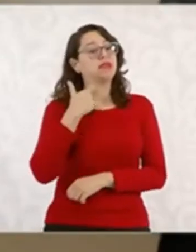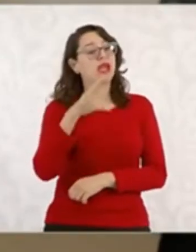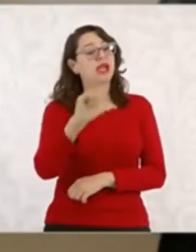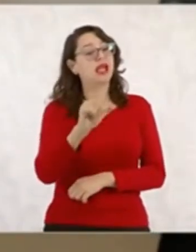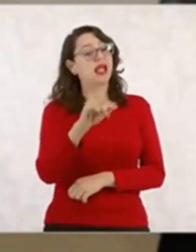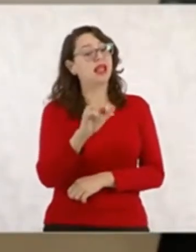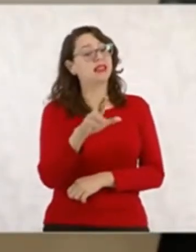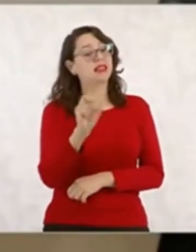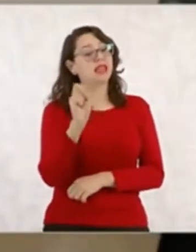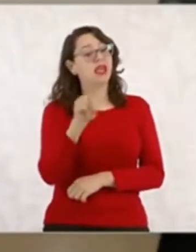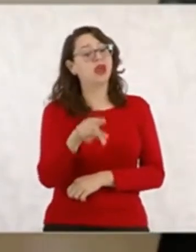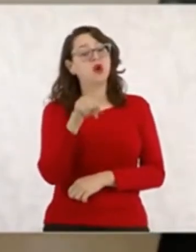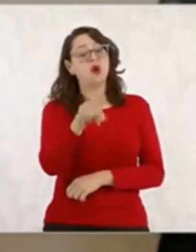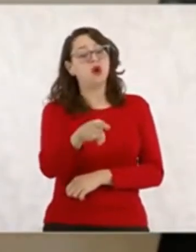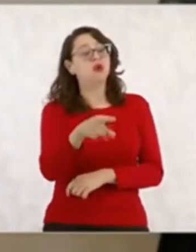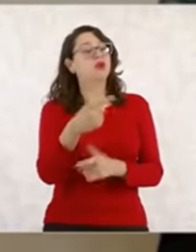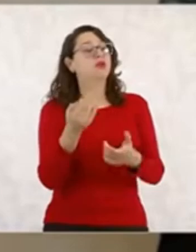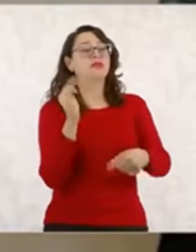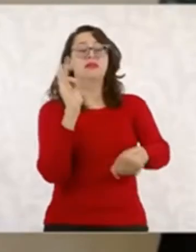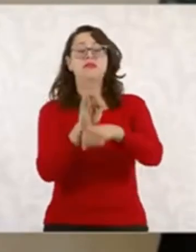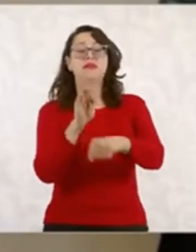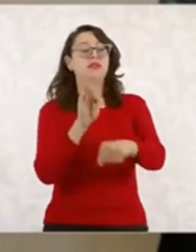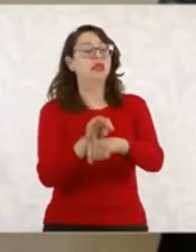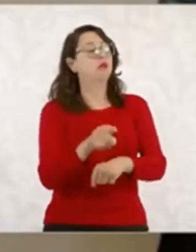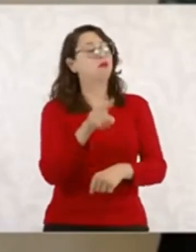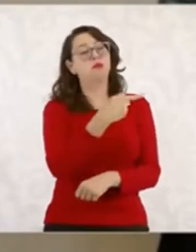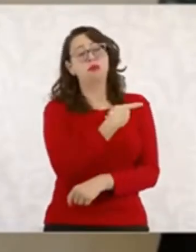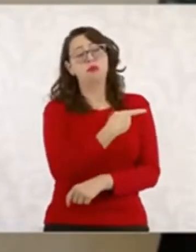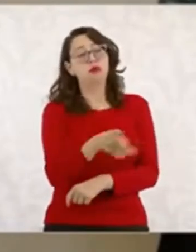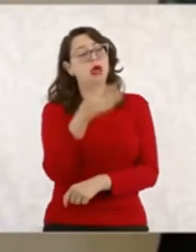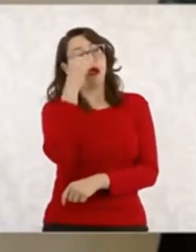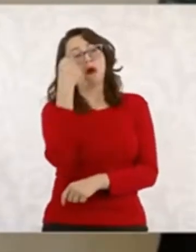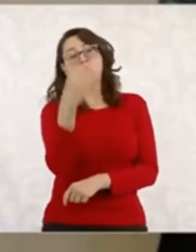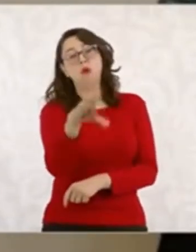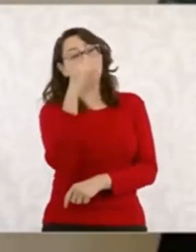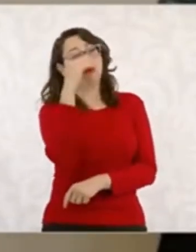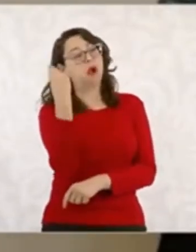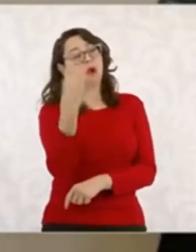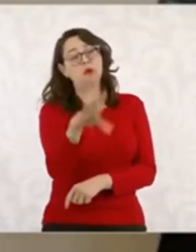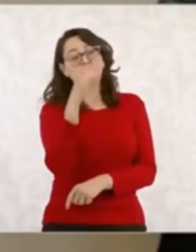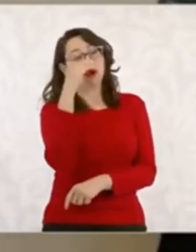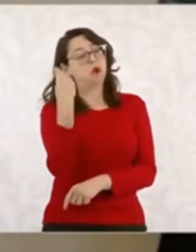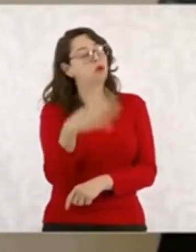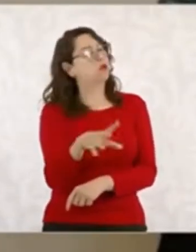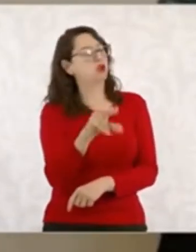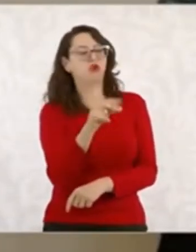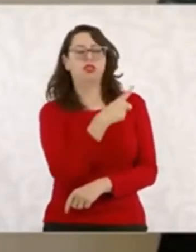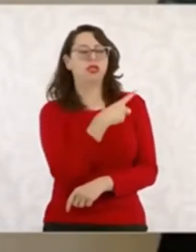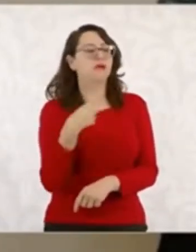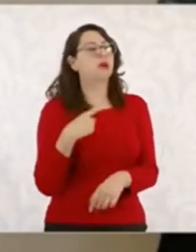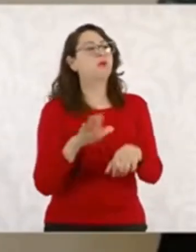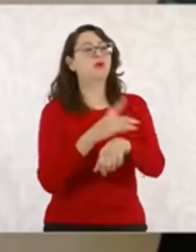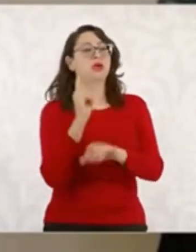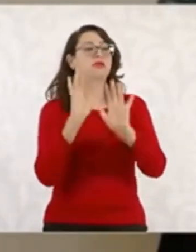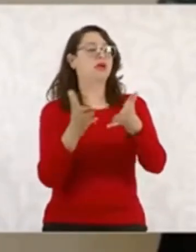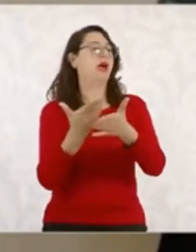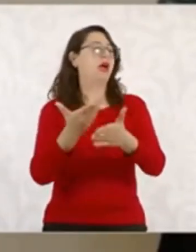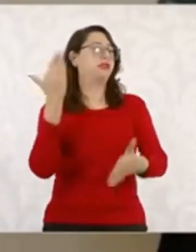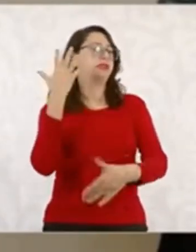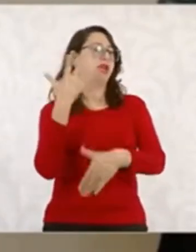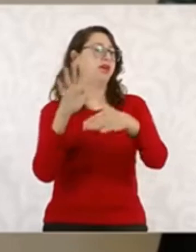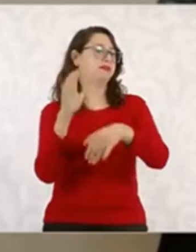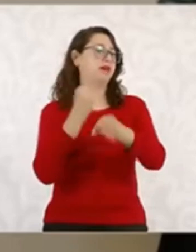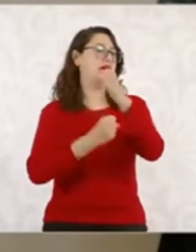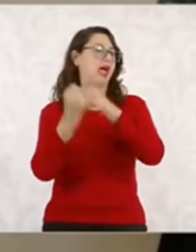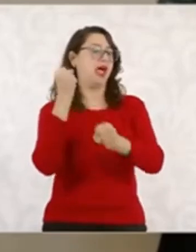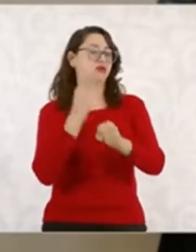el cargo hace más de una década y que Calderón tuvo virtudes y defectos como cualquiera, pero